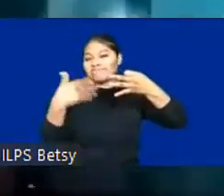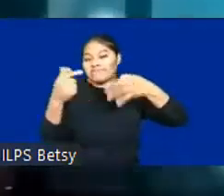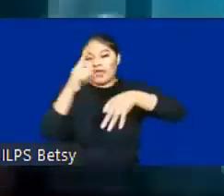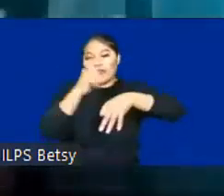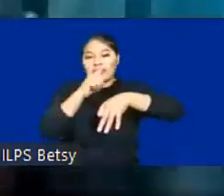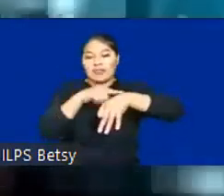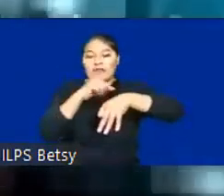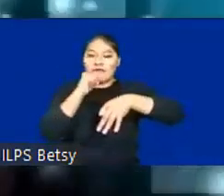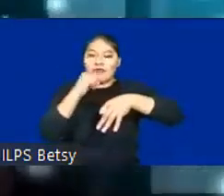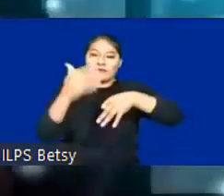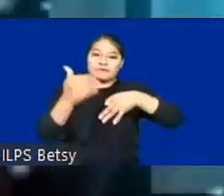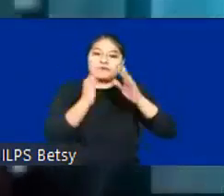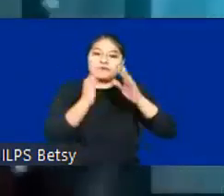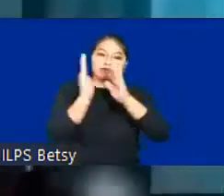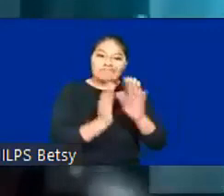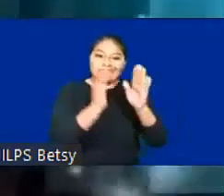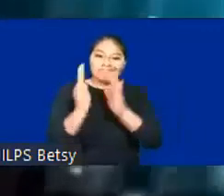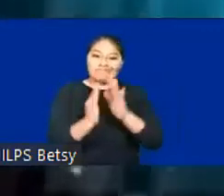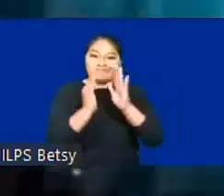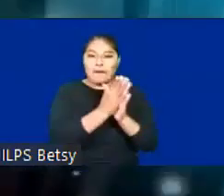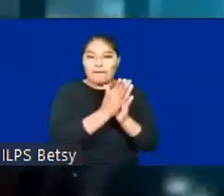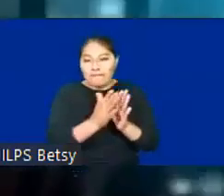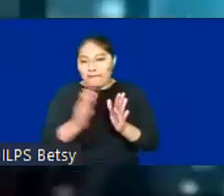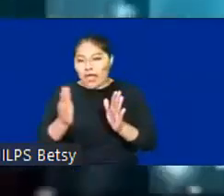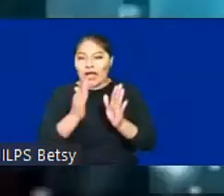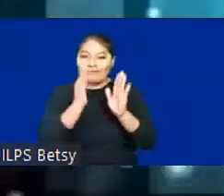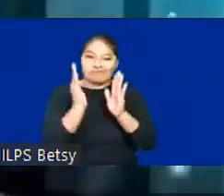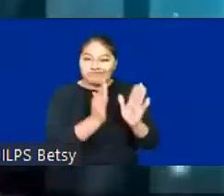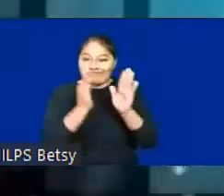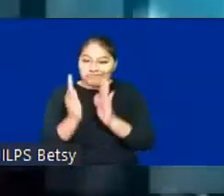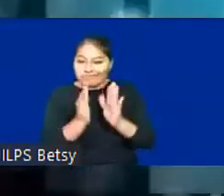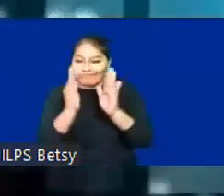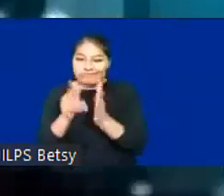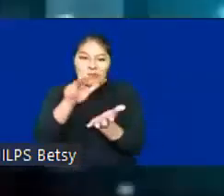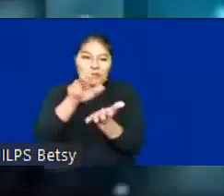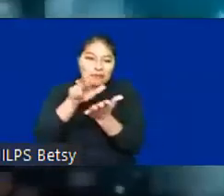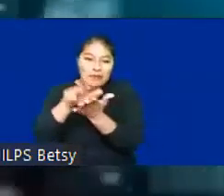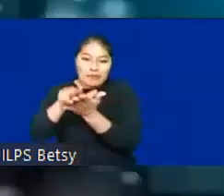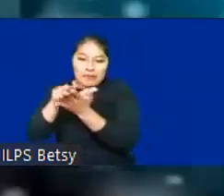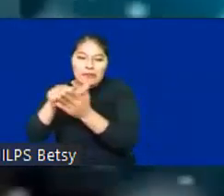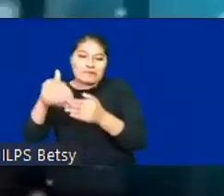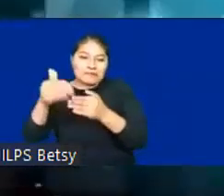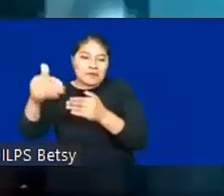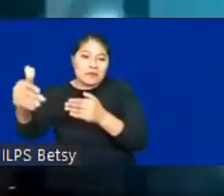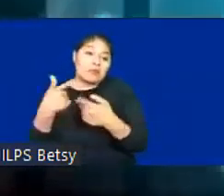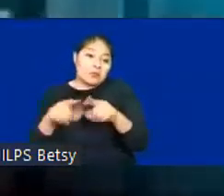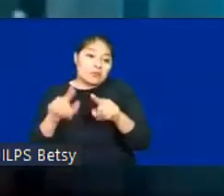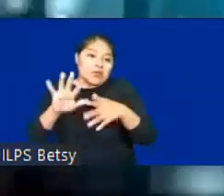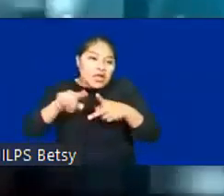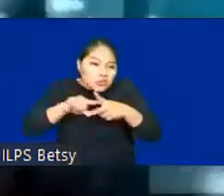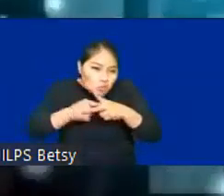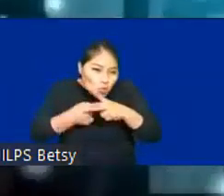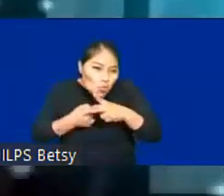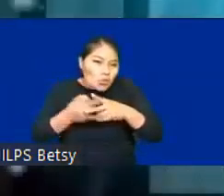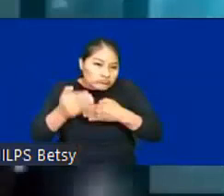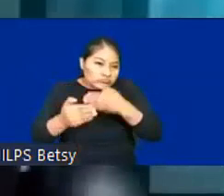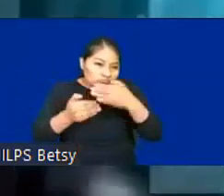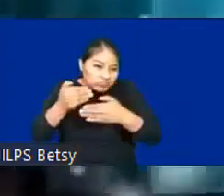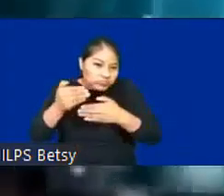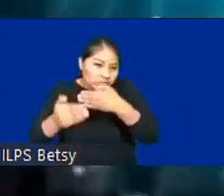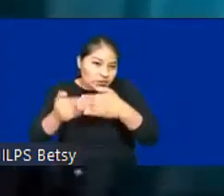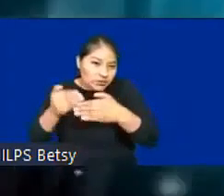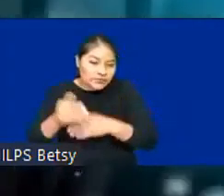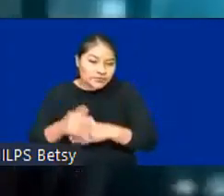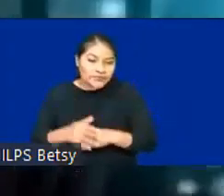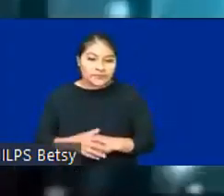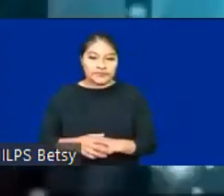de procesos de aprobación, de factibilidades, etc., ¿no? Pero están en marcha y son proyectos que están. Un